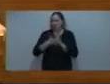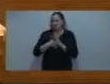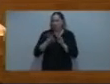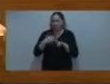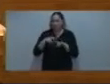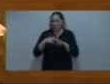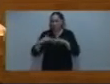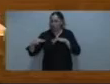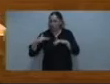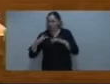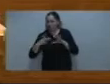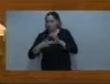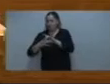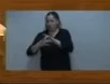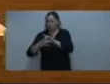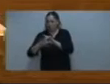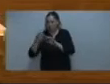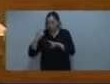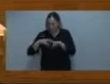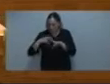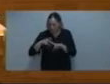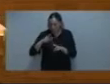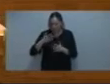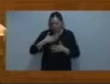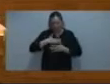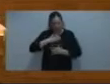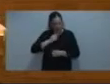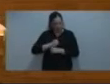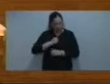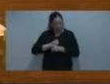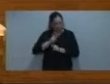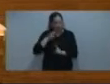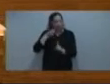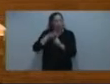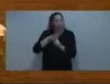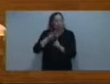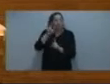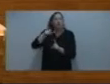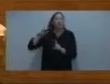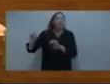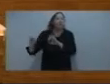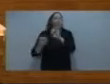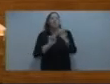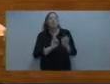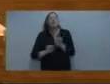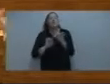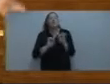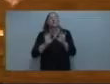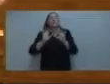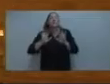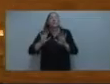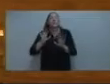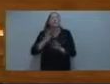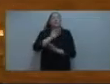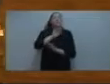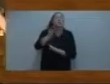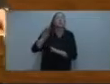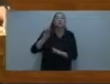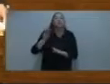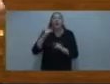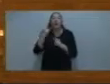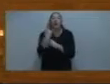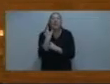Estamos en política para defender a la gente. Lo que nos lleva a preguntarles a quién quieren engañar.